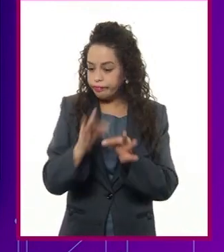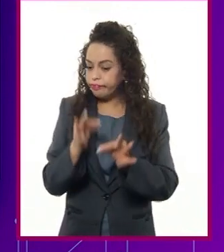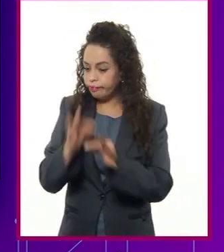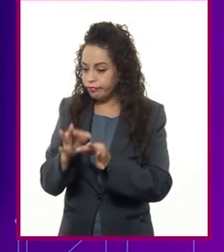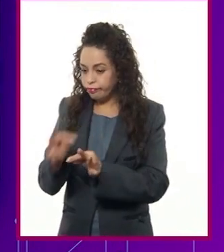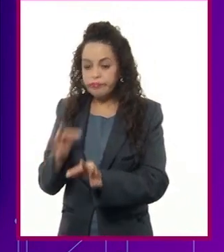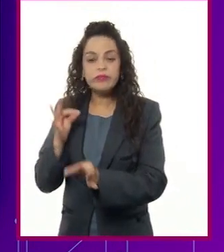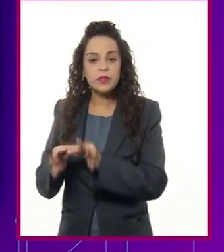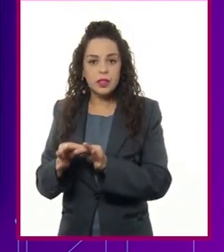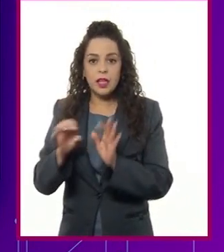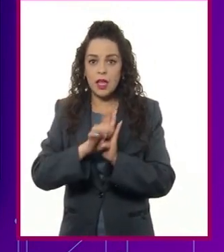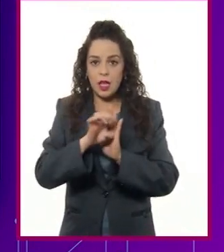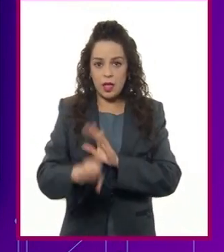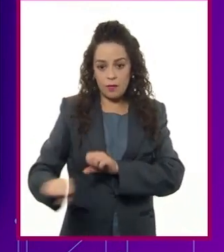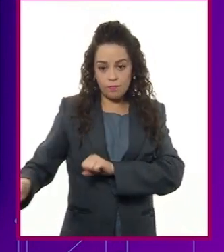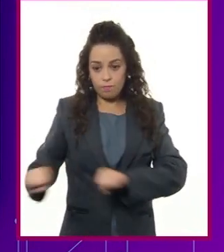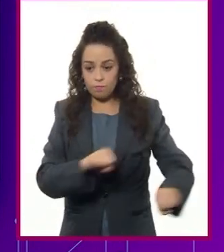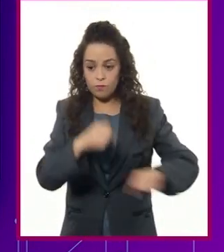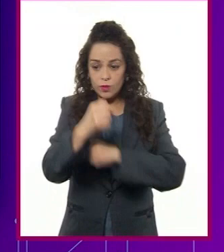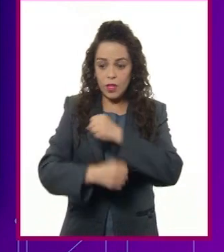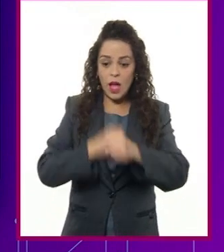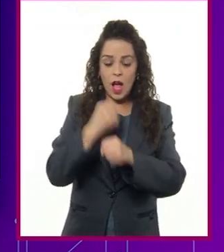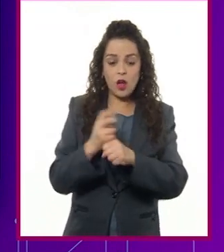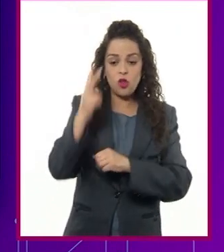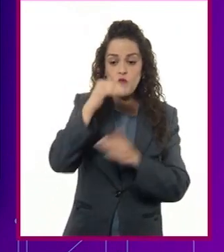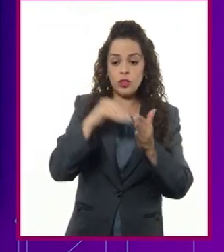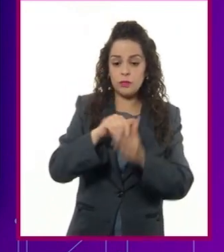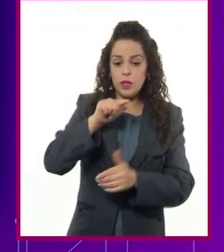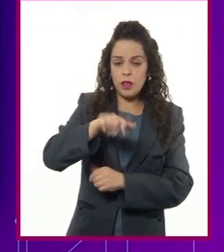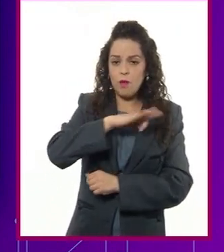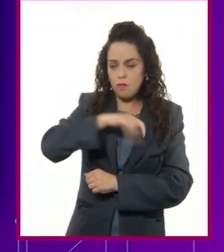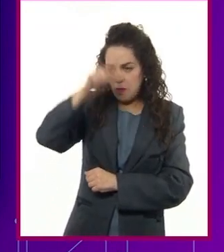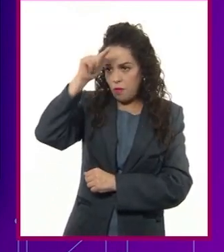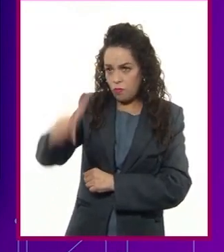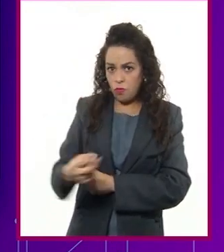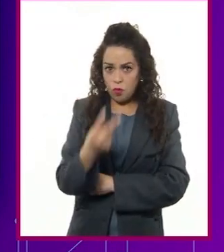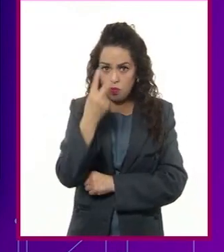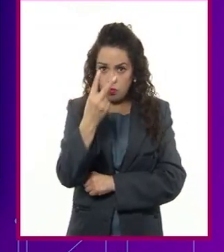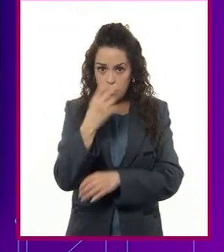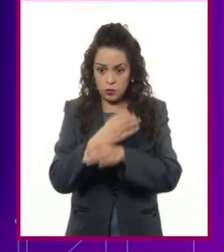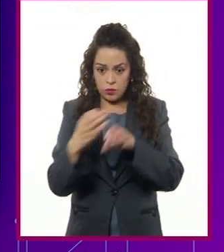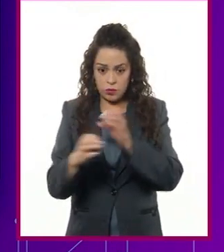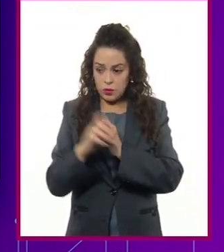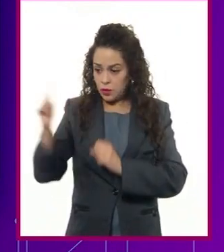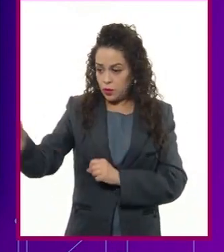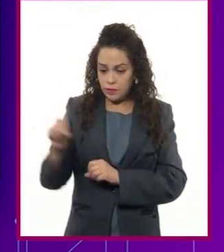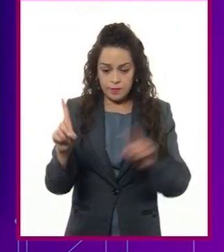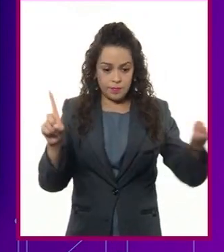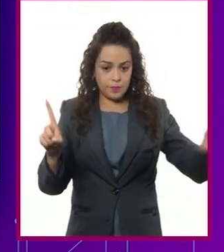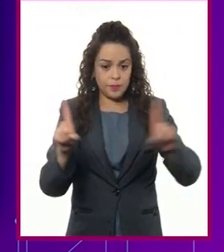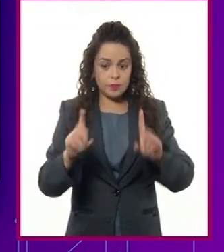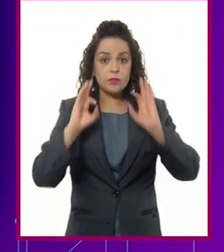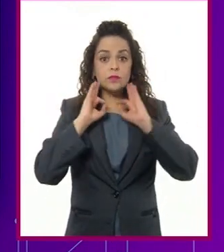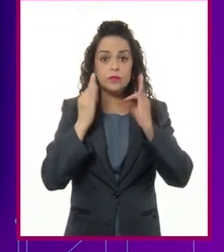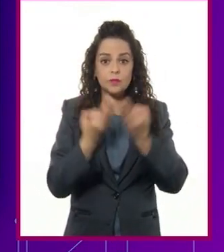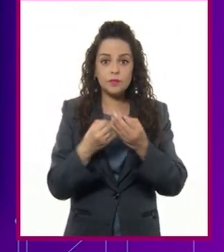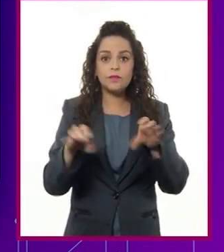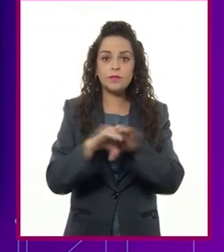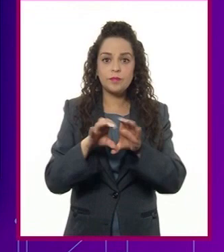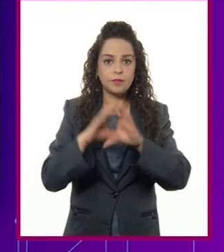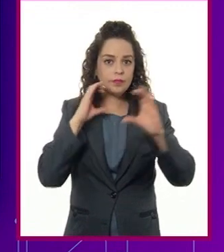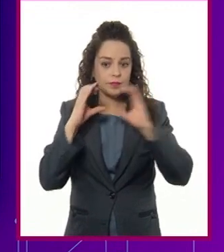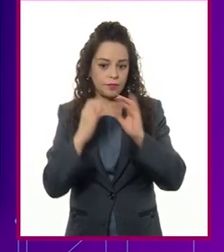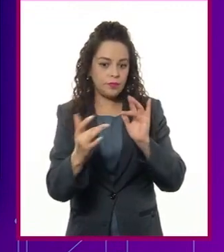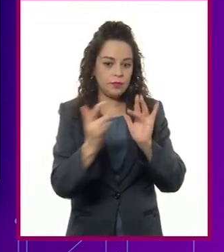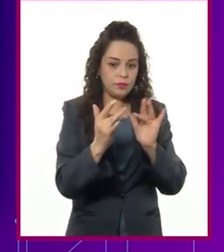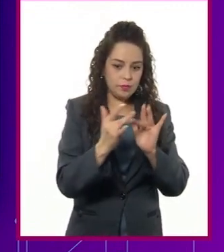ejemplo, en el sismo de 2017, podemos identificar dos posturas encontradas en cuanto a formas y medios de comunicarse. Un sector